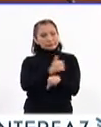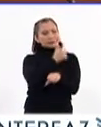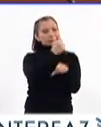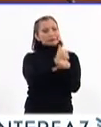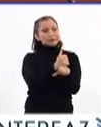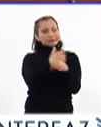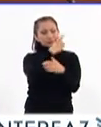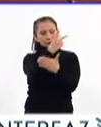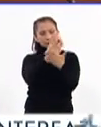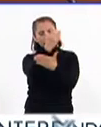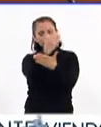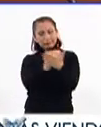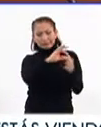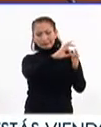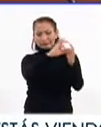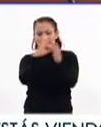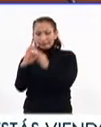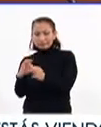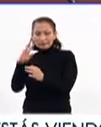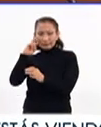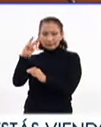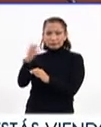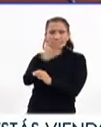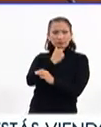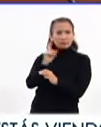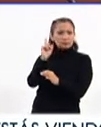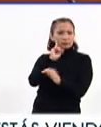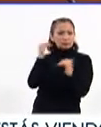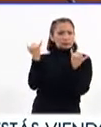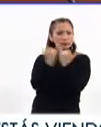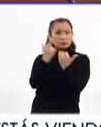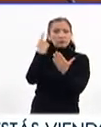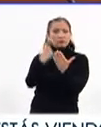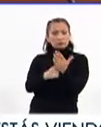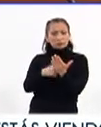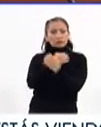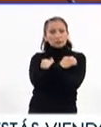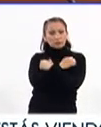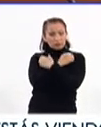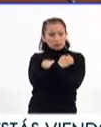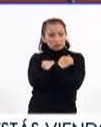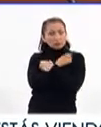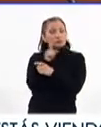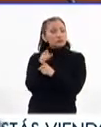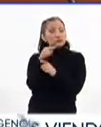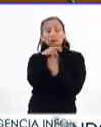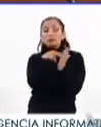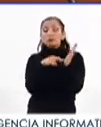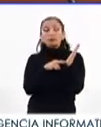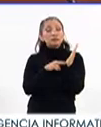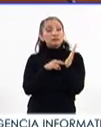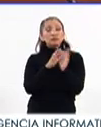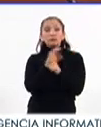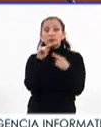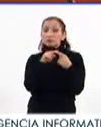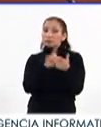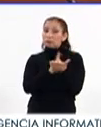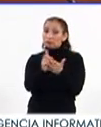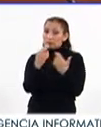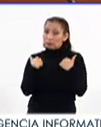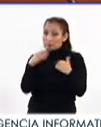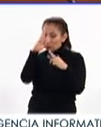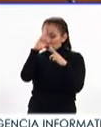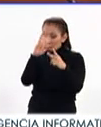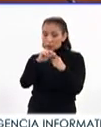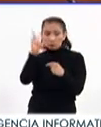institucionalización de la política transversal con perspectiva de género en el sistema educativo, bajo los principios de los derechos